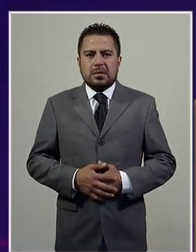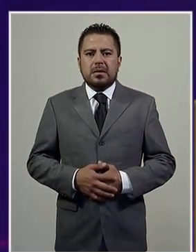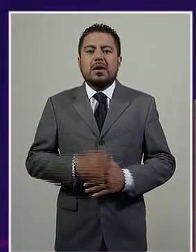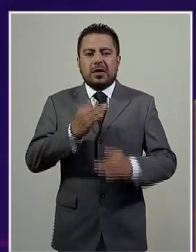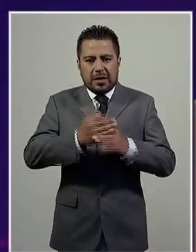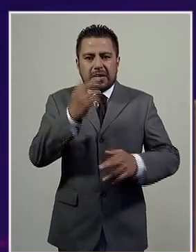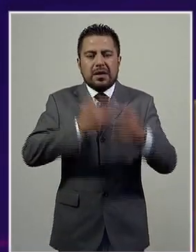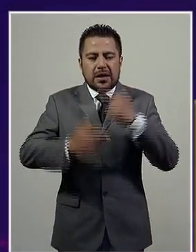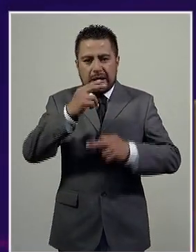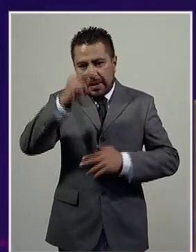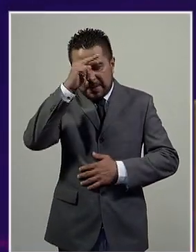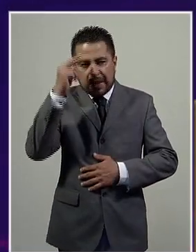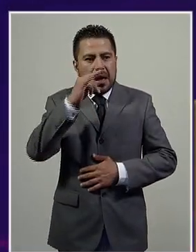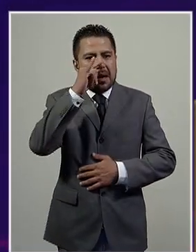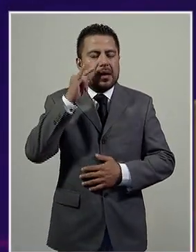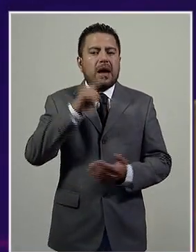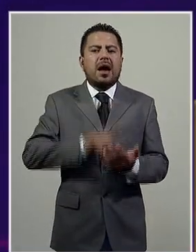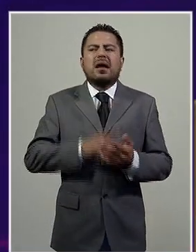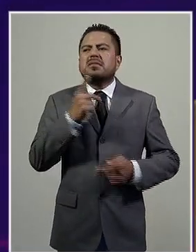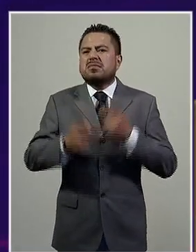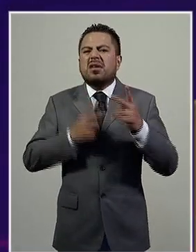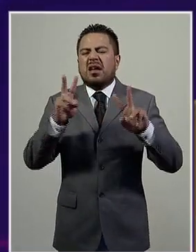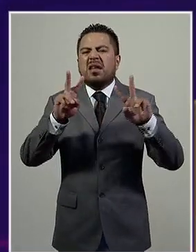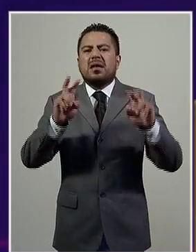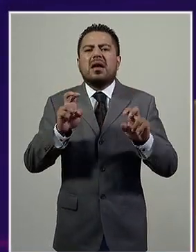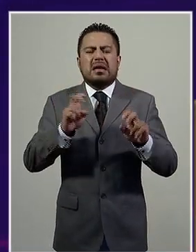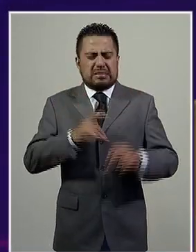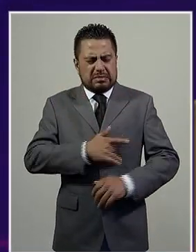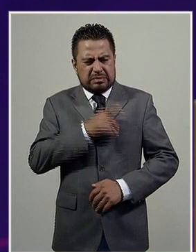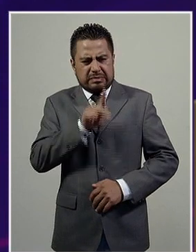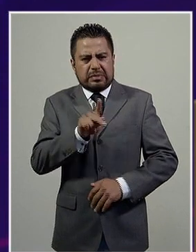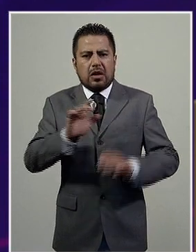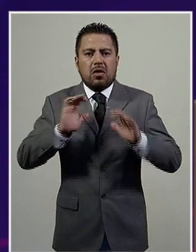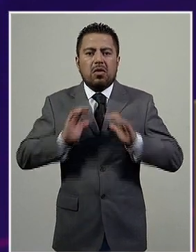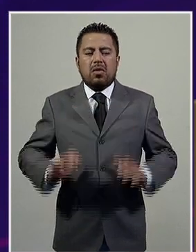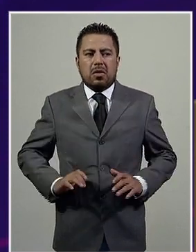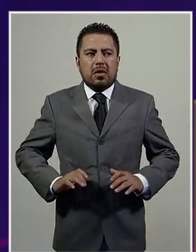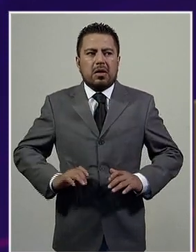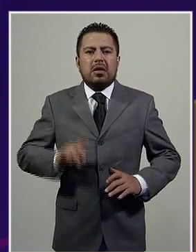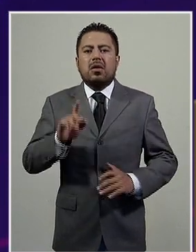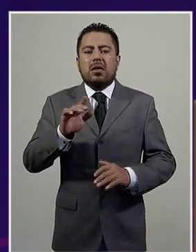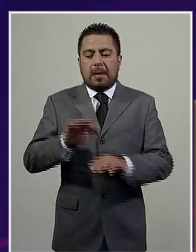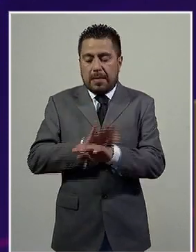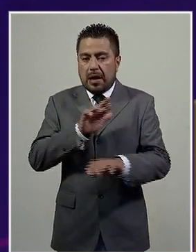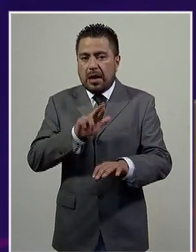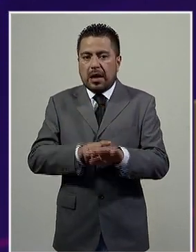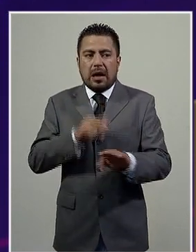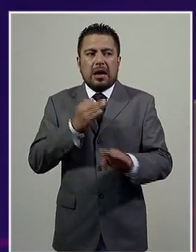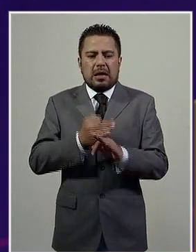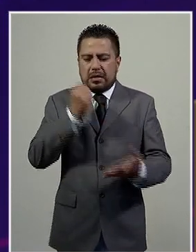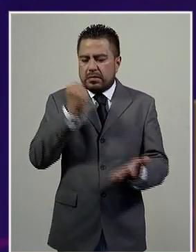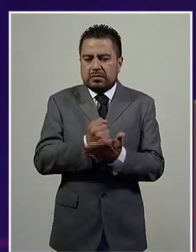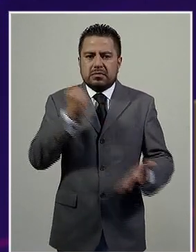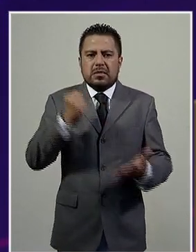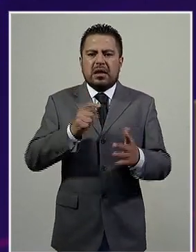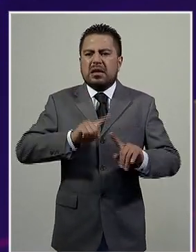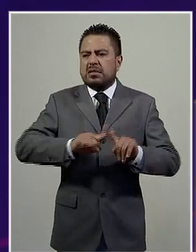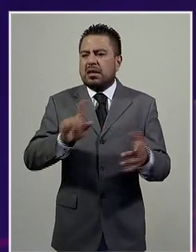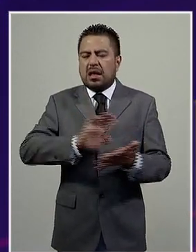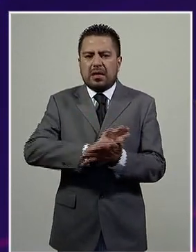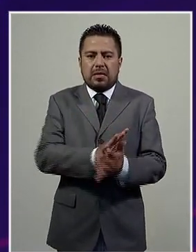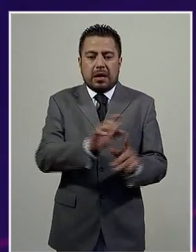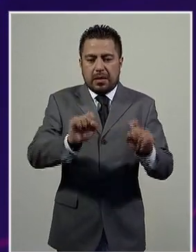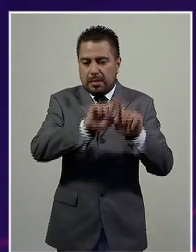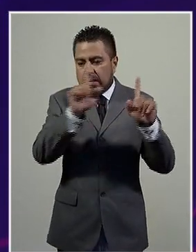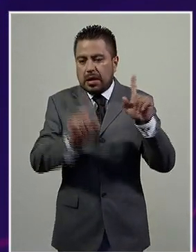Estamos de regreso aquí en México Invisible, hablando de la apariencia física como uno de los grandes marcadores de la discriminación en